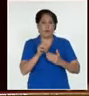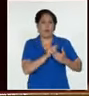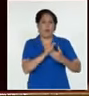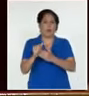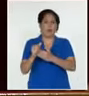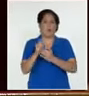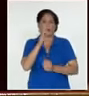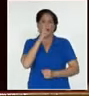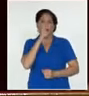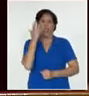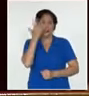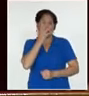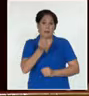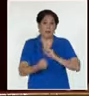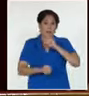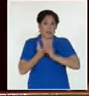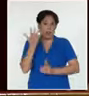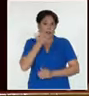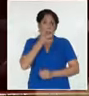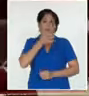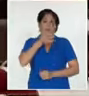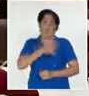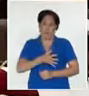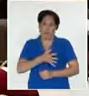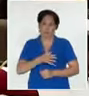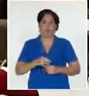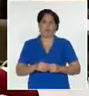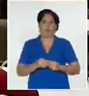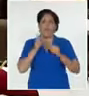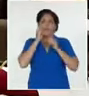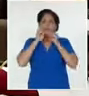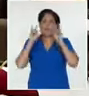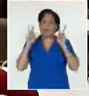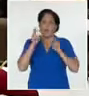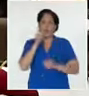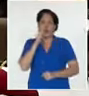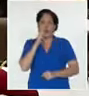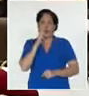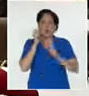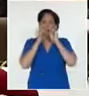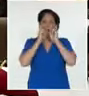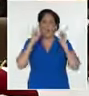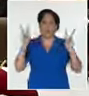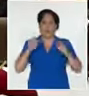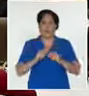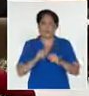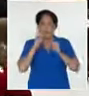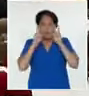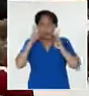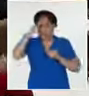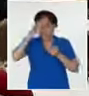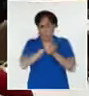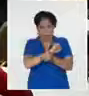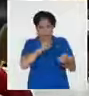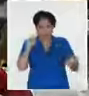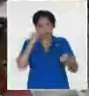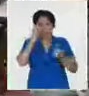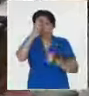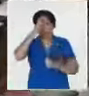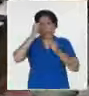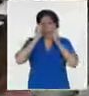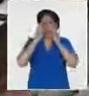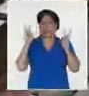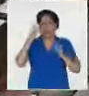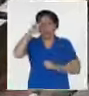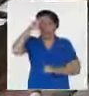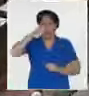el comandante en jefe, Fidel Castro. ¡Vivan los CDR! ¡Viva! ¡Viva Cuba Libre! ¡Viva!